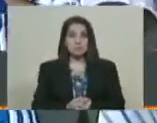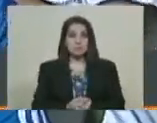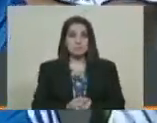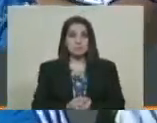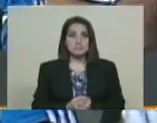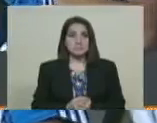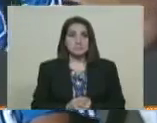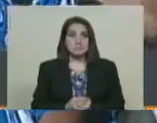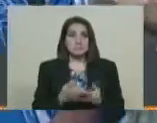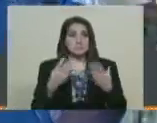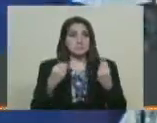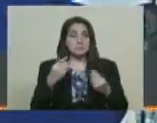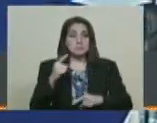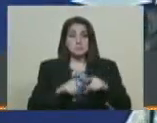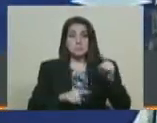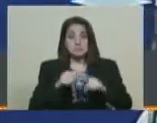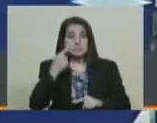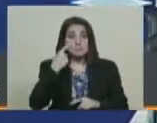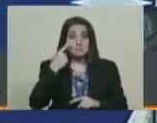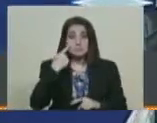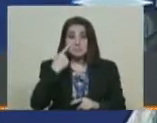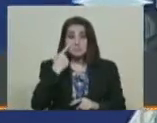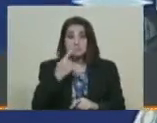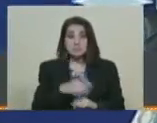Hay muchas cosas pendientes.